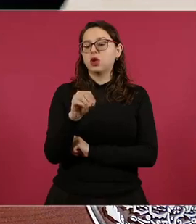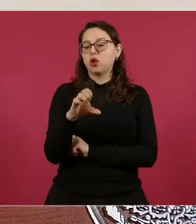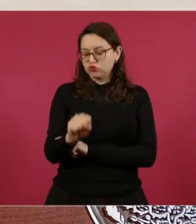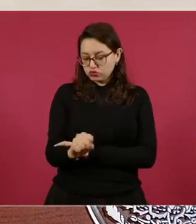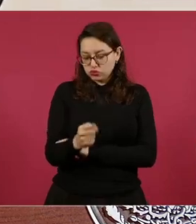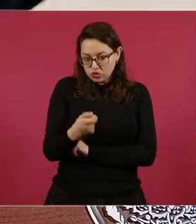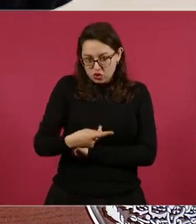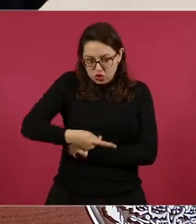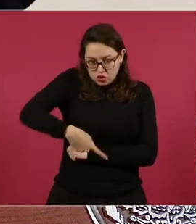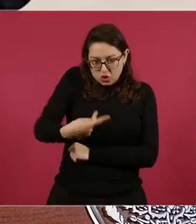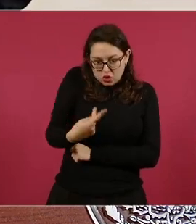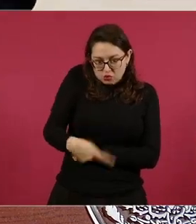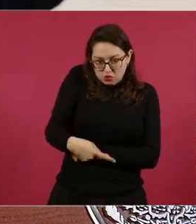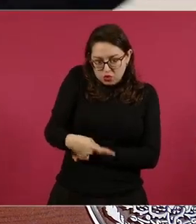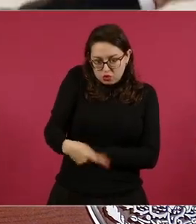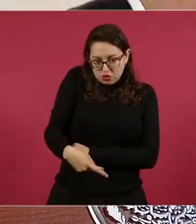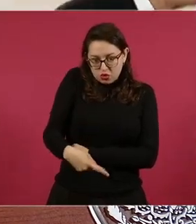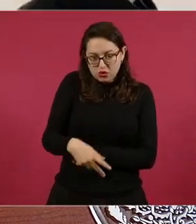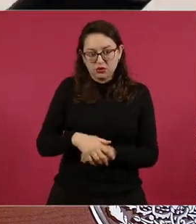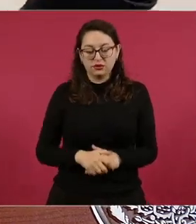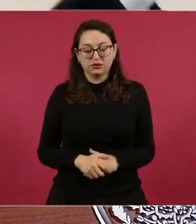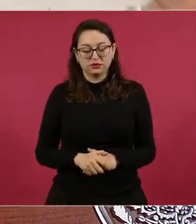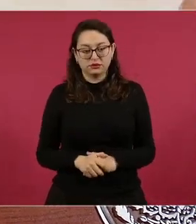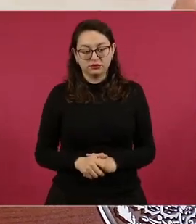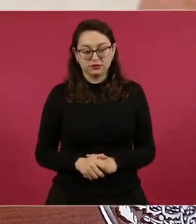las tierras de México